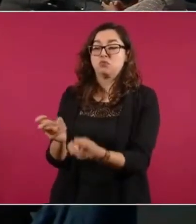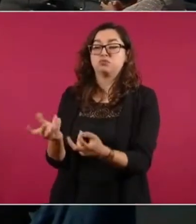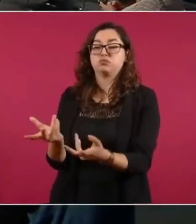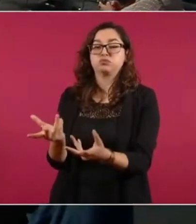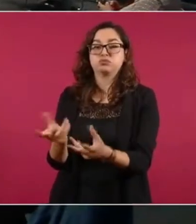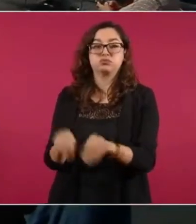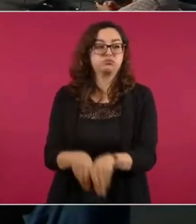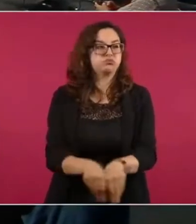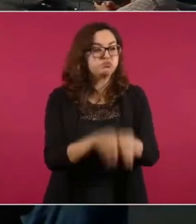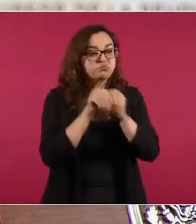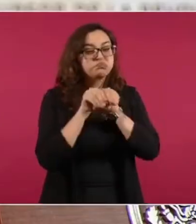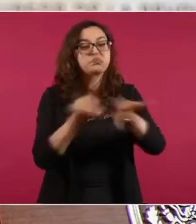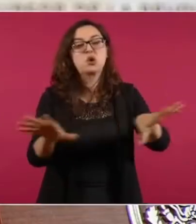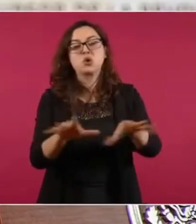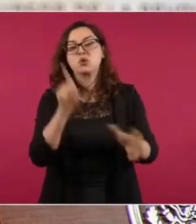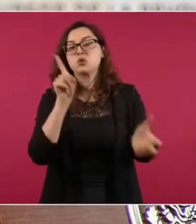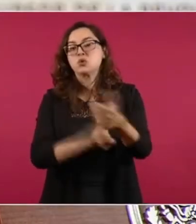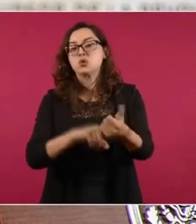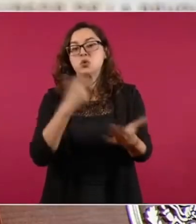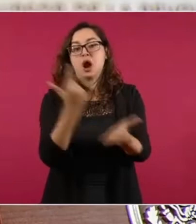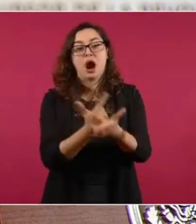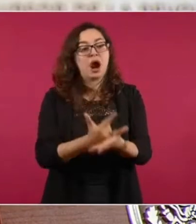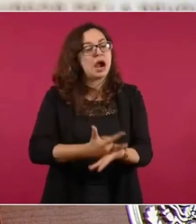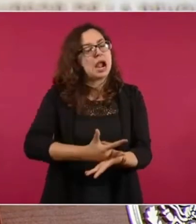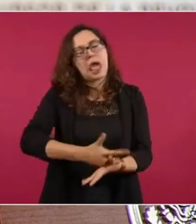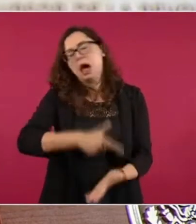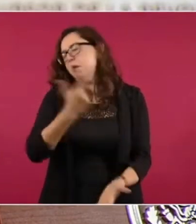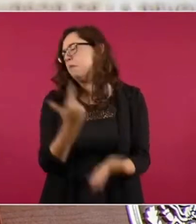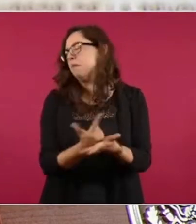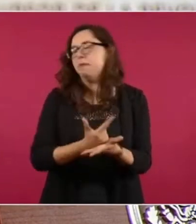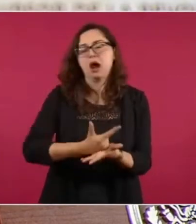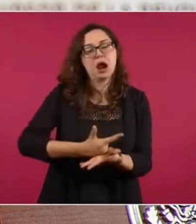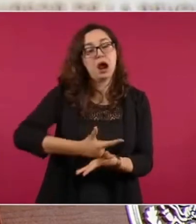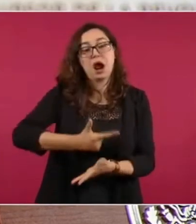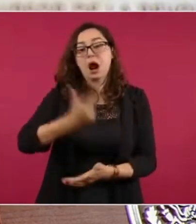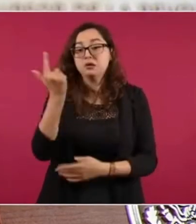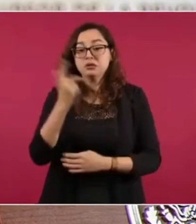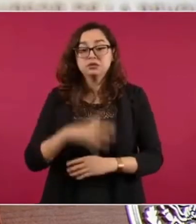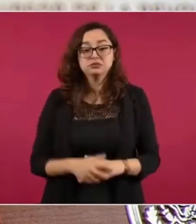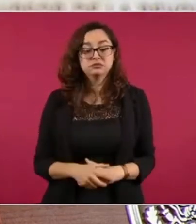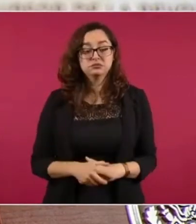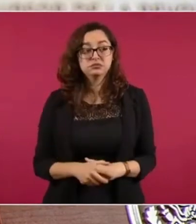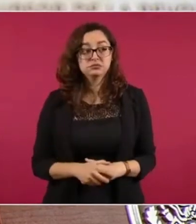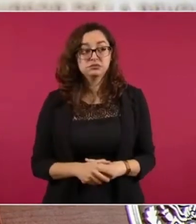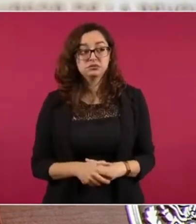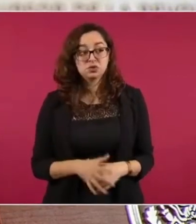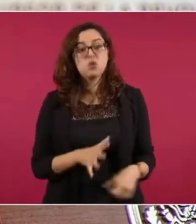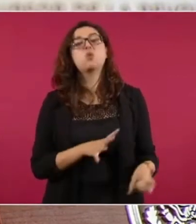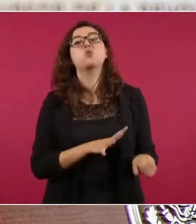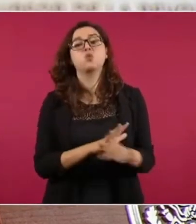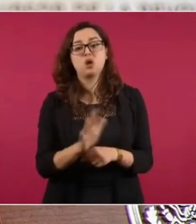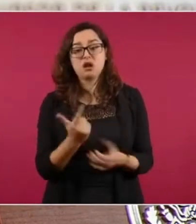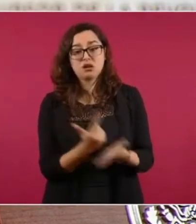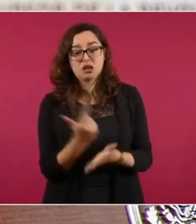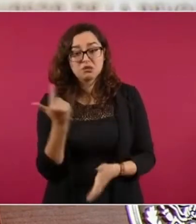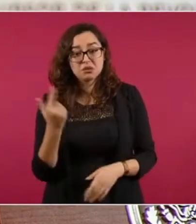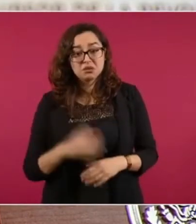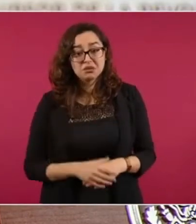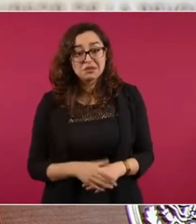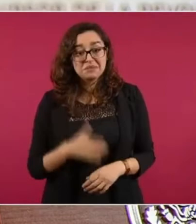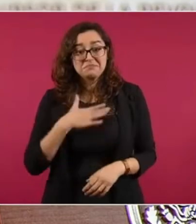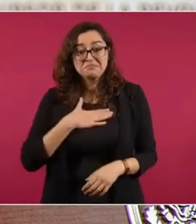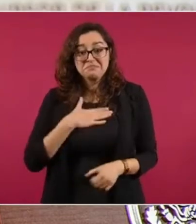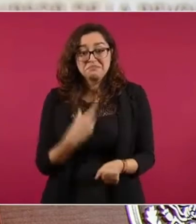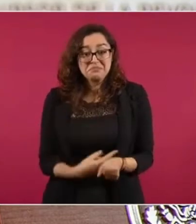gravísimas. Pues lo único grave pues son mis enfermedades.